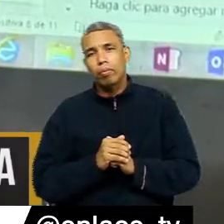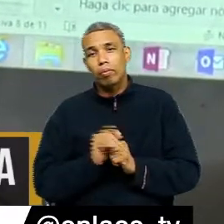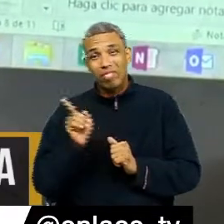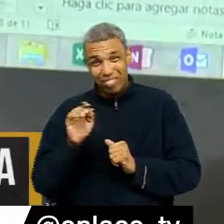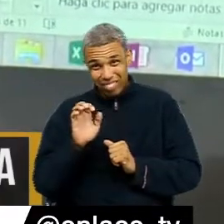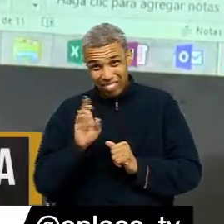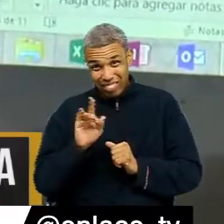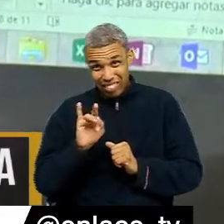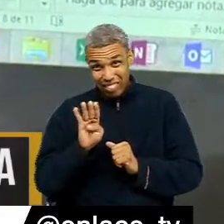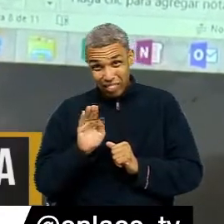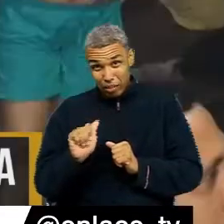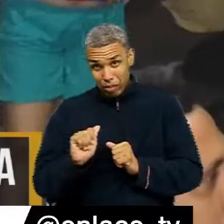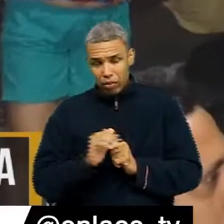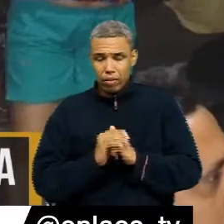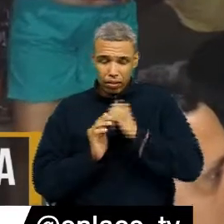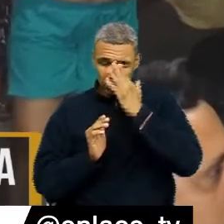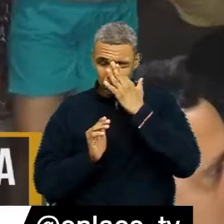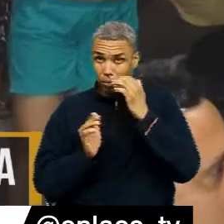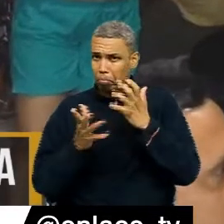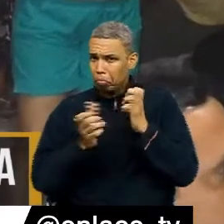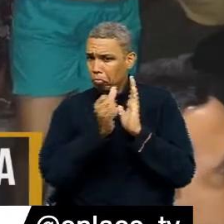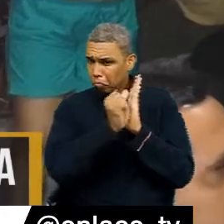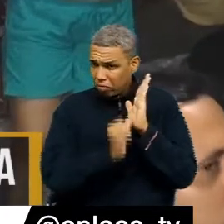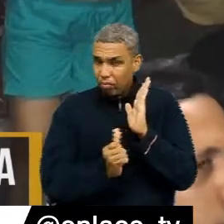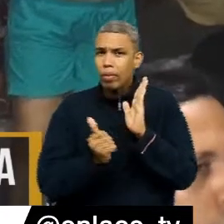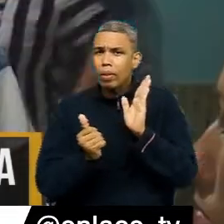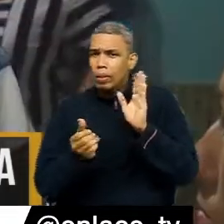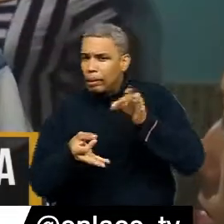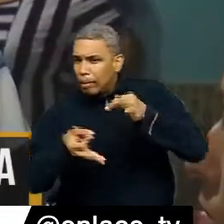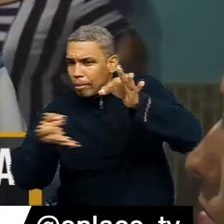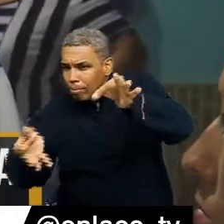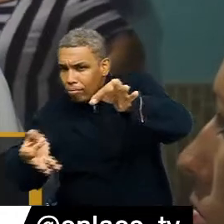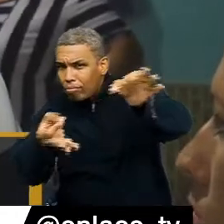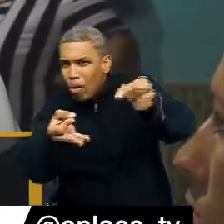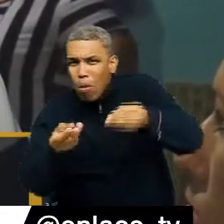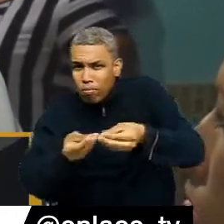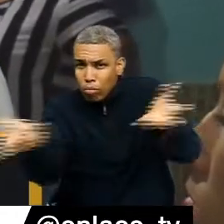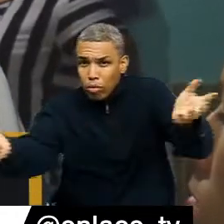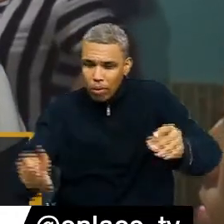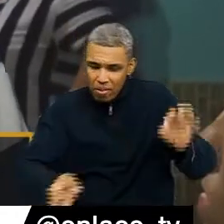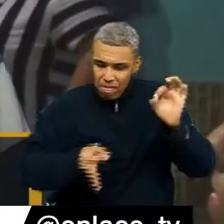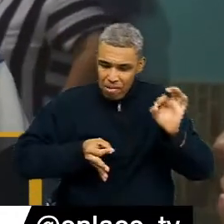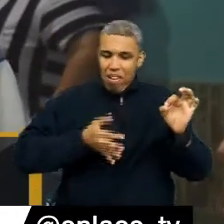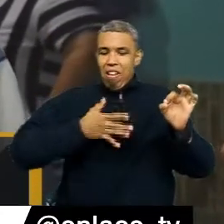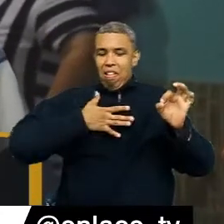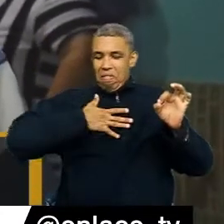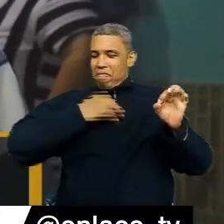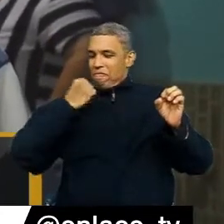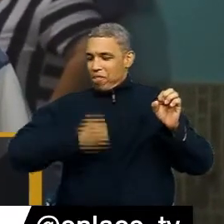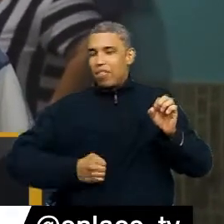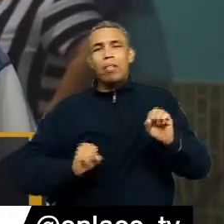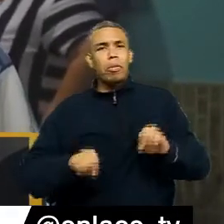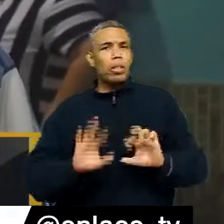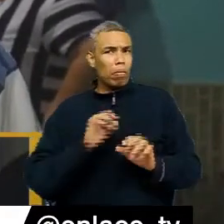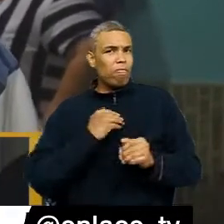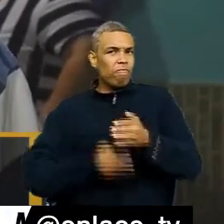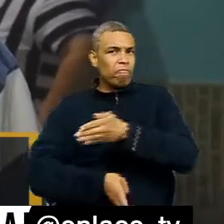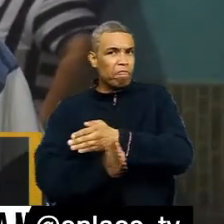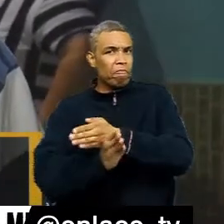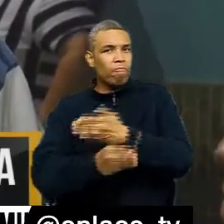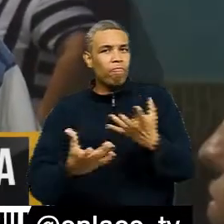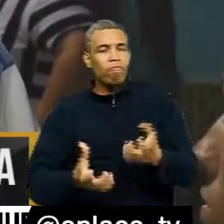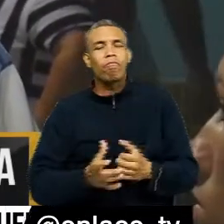Edua, busca darle continuidad al programa de titulación de predios. Barrio pertenece a Edua y para lo cual